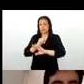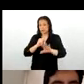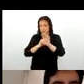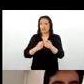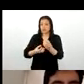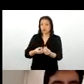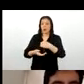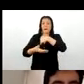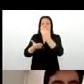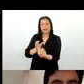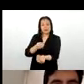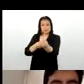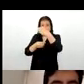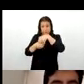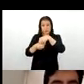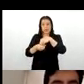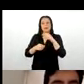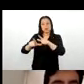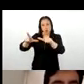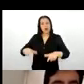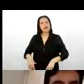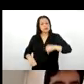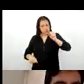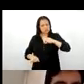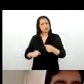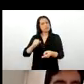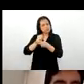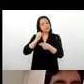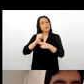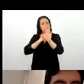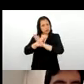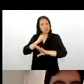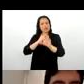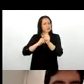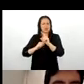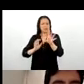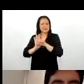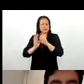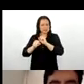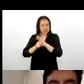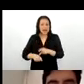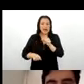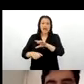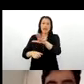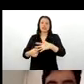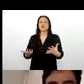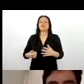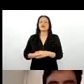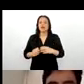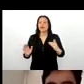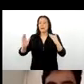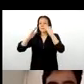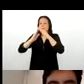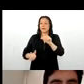de estos destinos bioseguros. Y acá tenemos, por ejemplo, al Santuario Histórico Pampas de Ayacucho, al